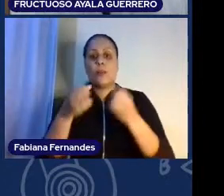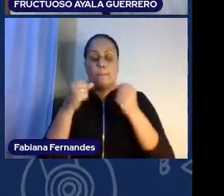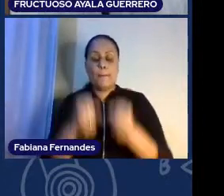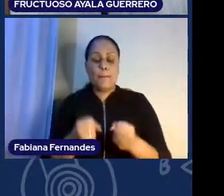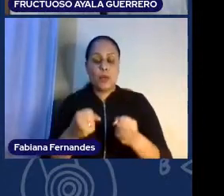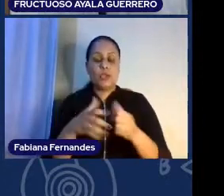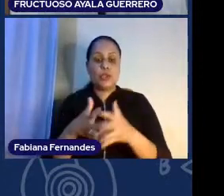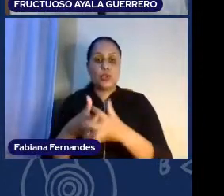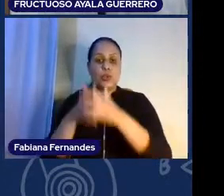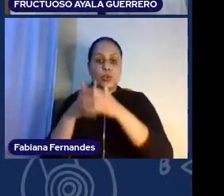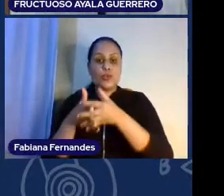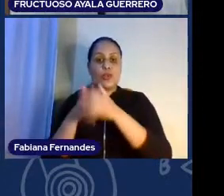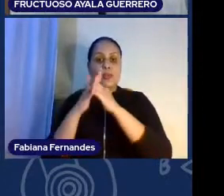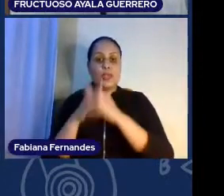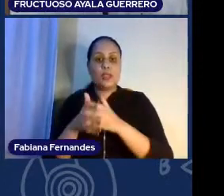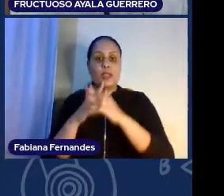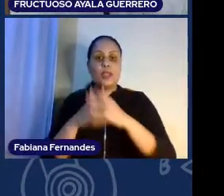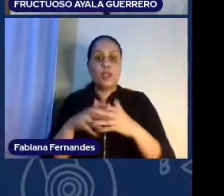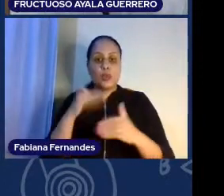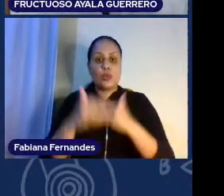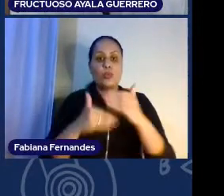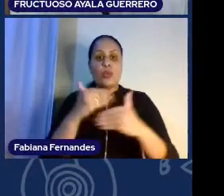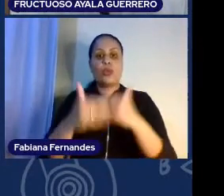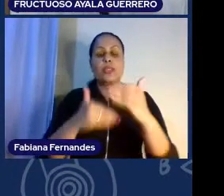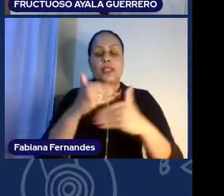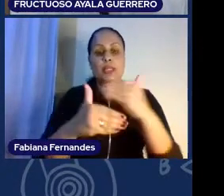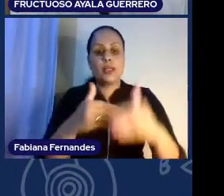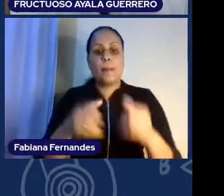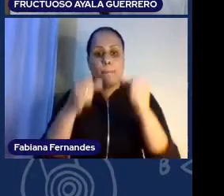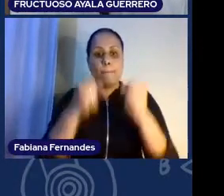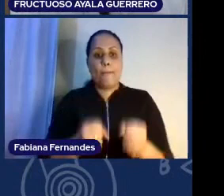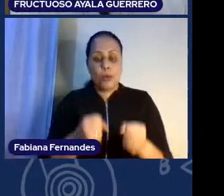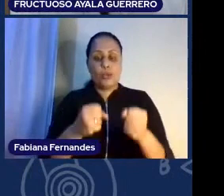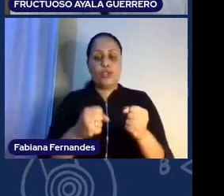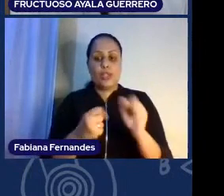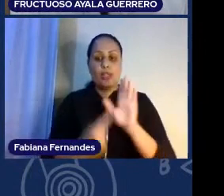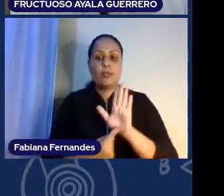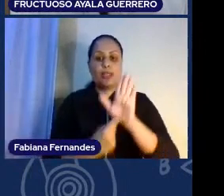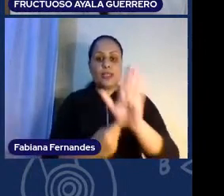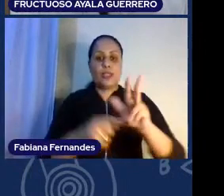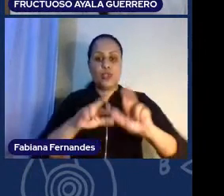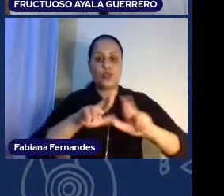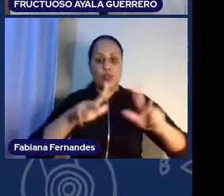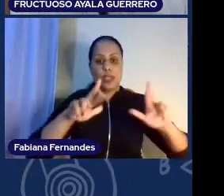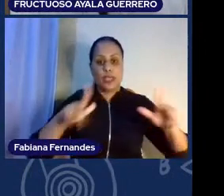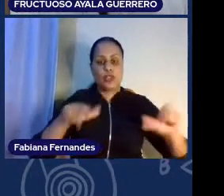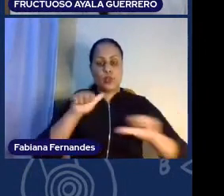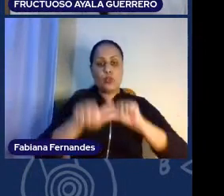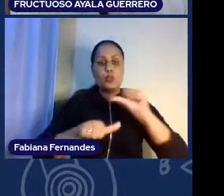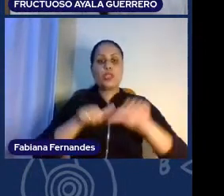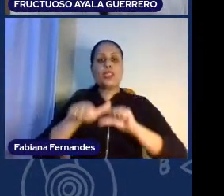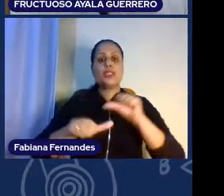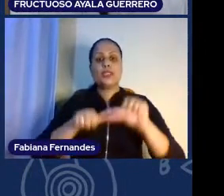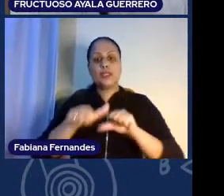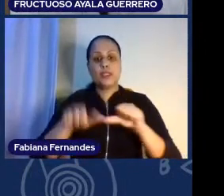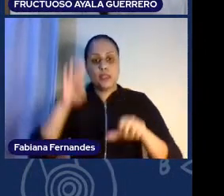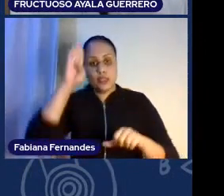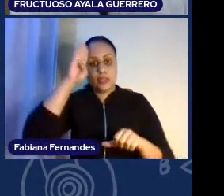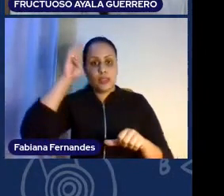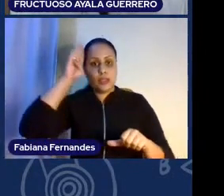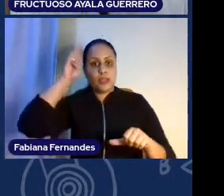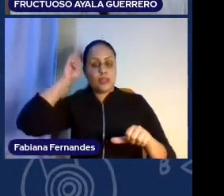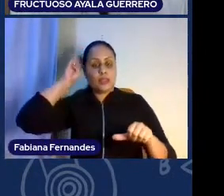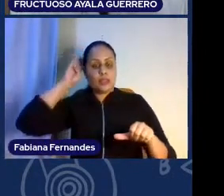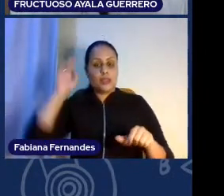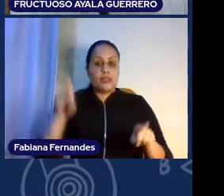que durante ese trayecto se pueden presentar diferentes alteraciones que finalmente van a dar